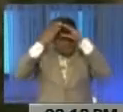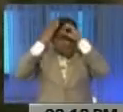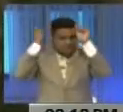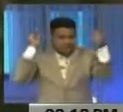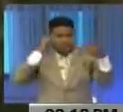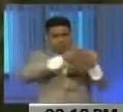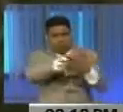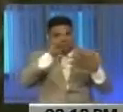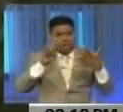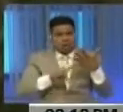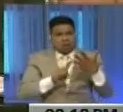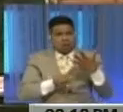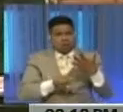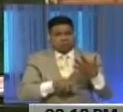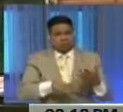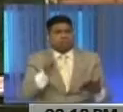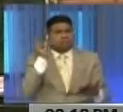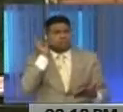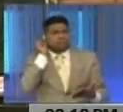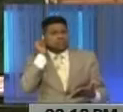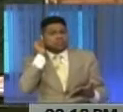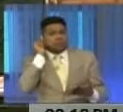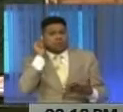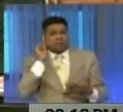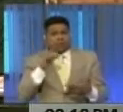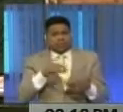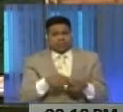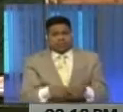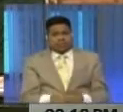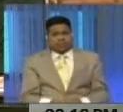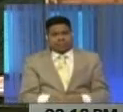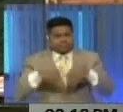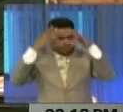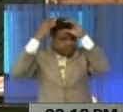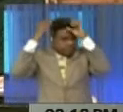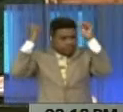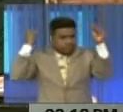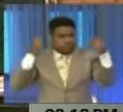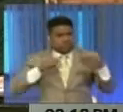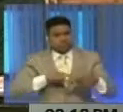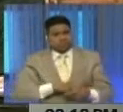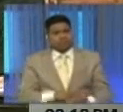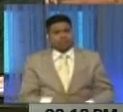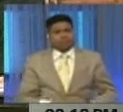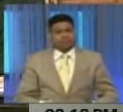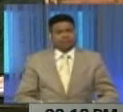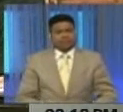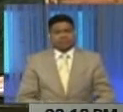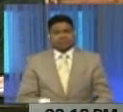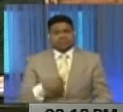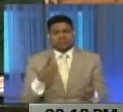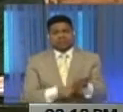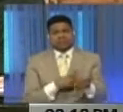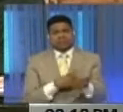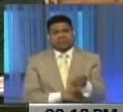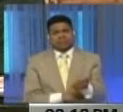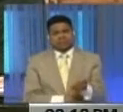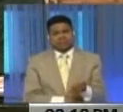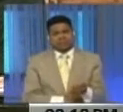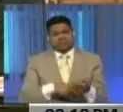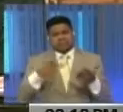la señora embajadora Sule Öksüm de nuestra hermana República de Turquía.